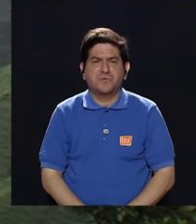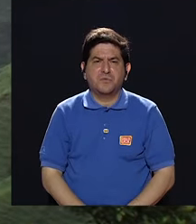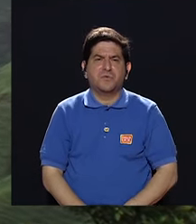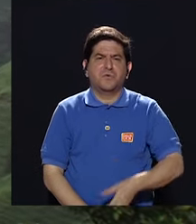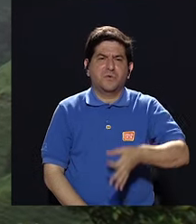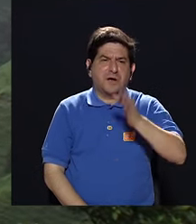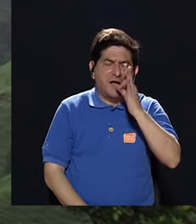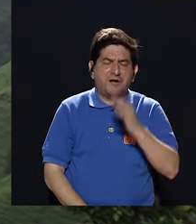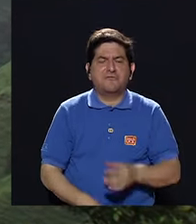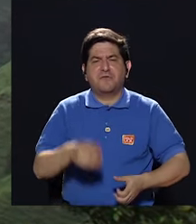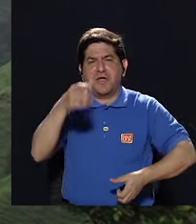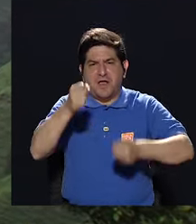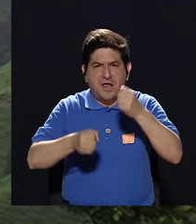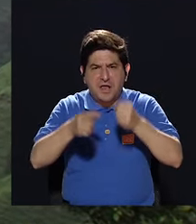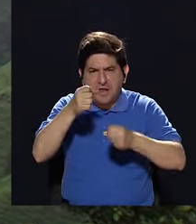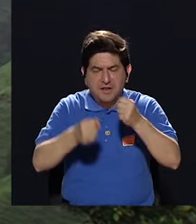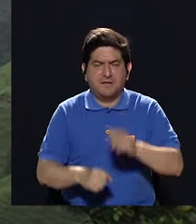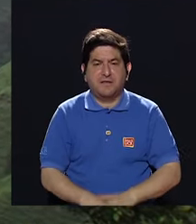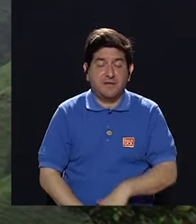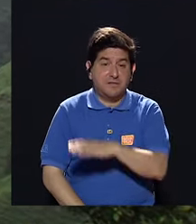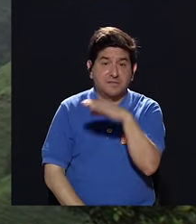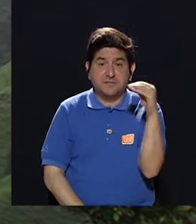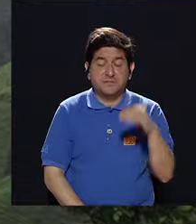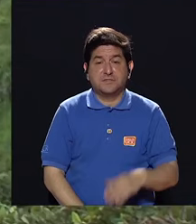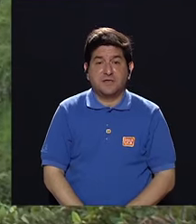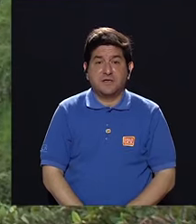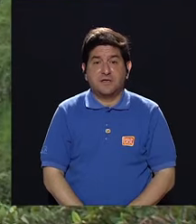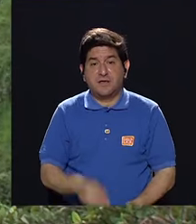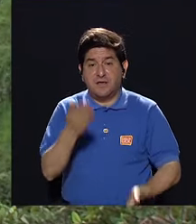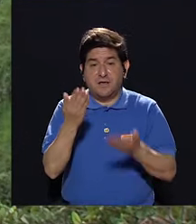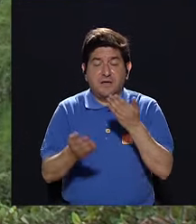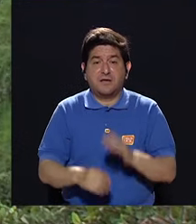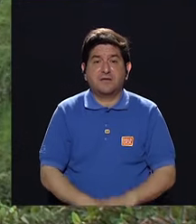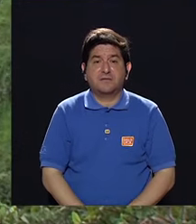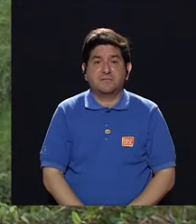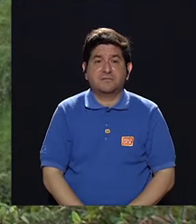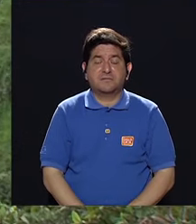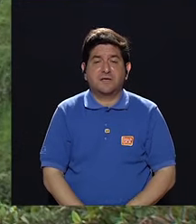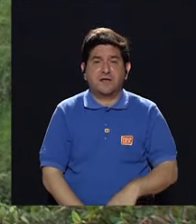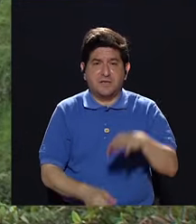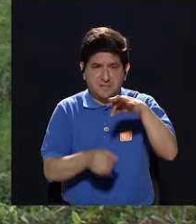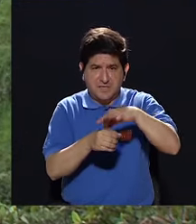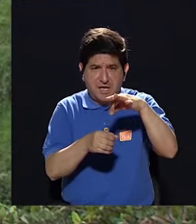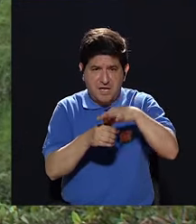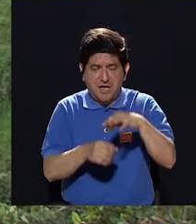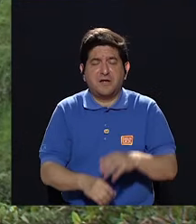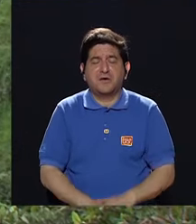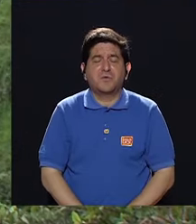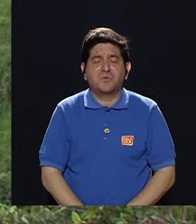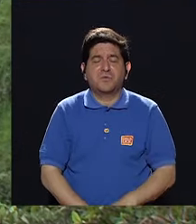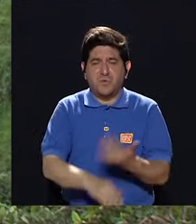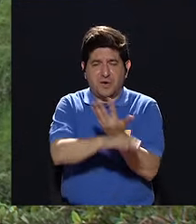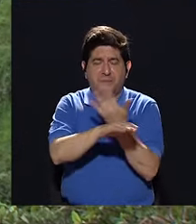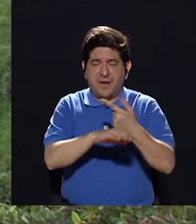café, lechería y lo que es agro en la parte de